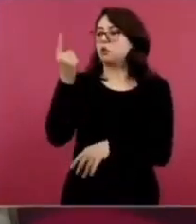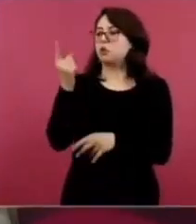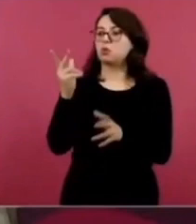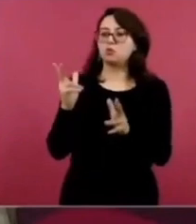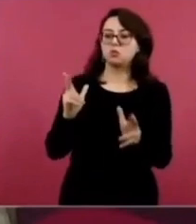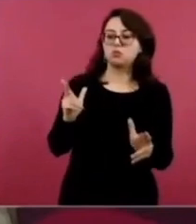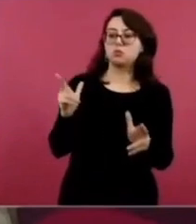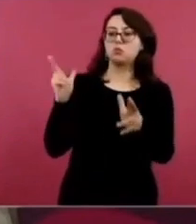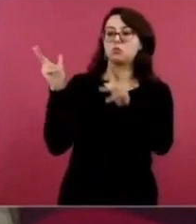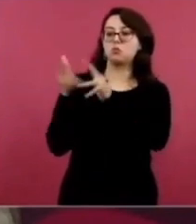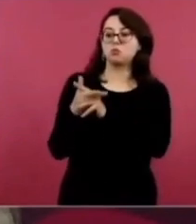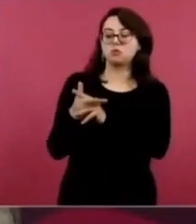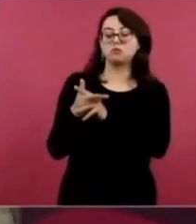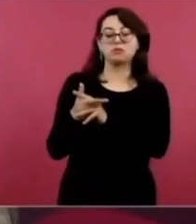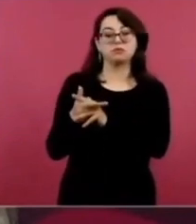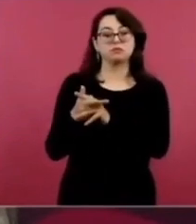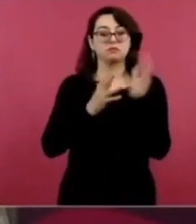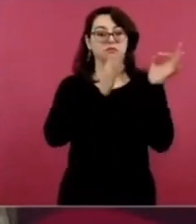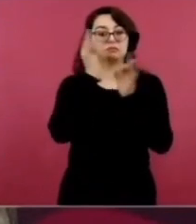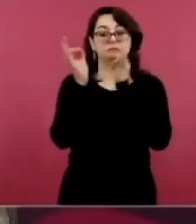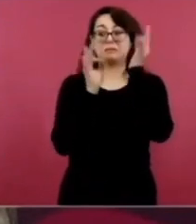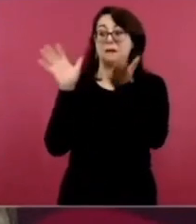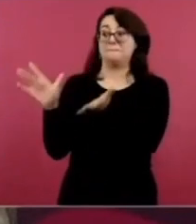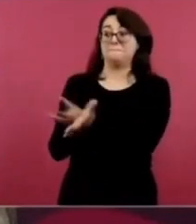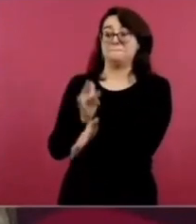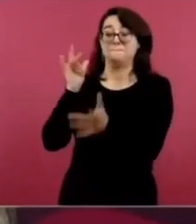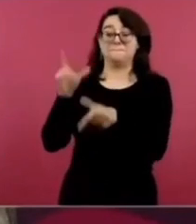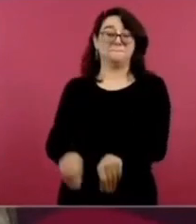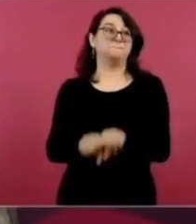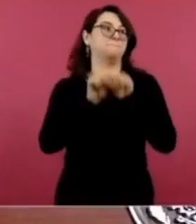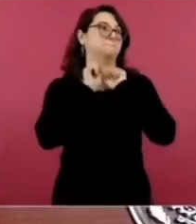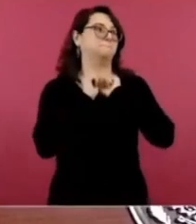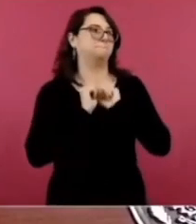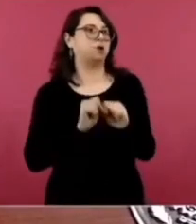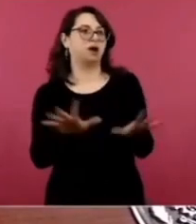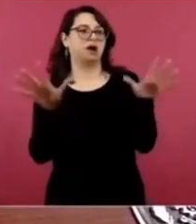nacional, hasta donde llegaba, sobre todo por la televisión,